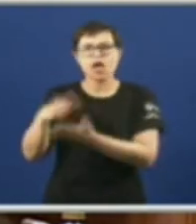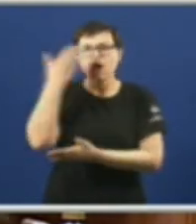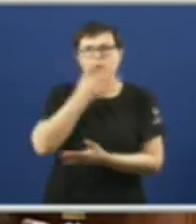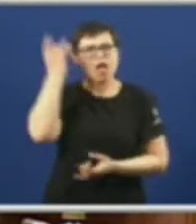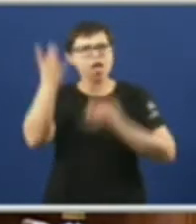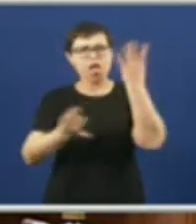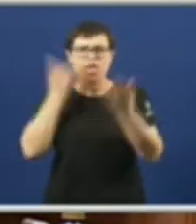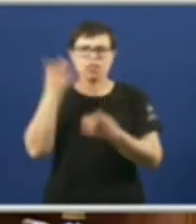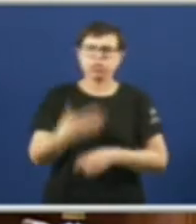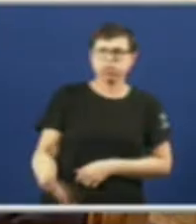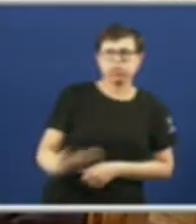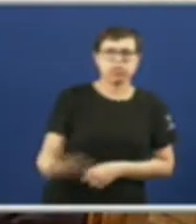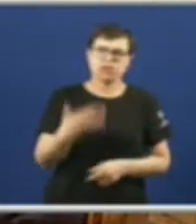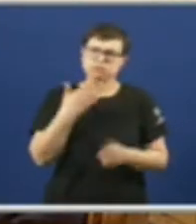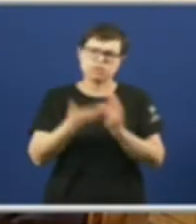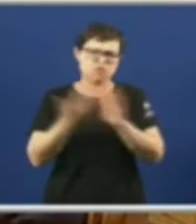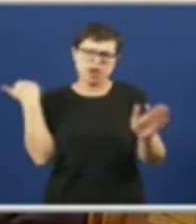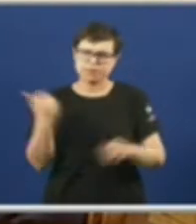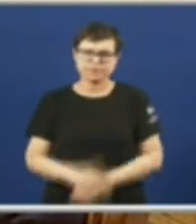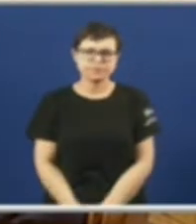e descalificacións deste tipo.